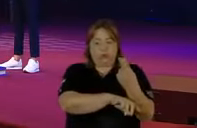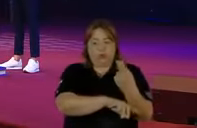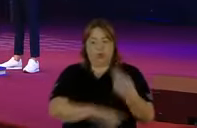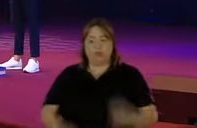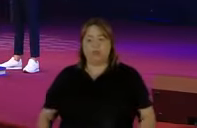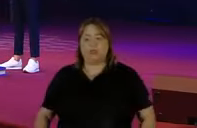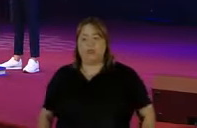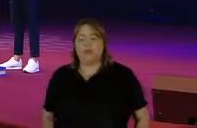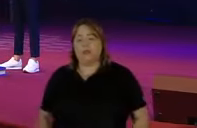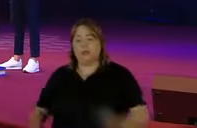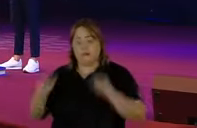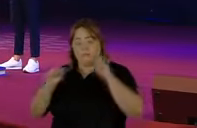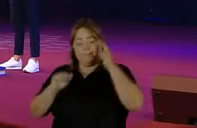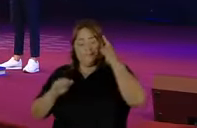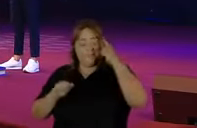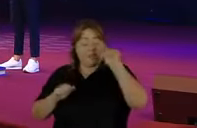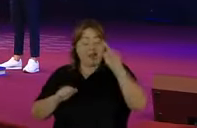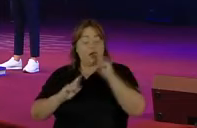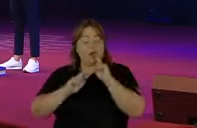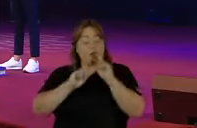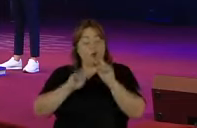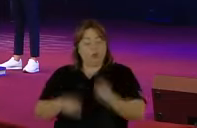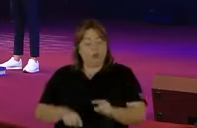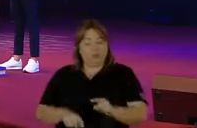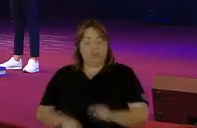van a estar ordenando sería el